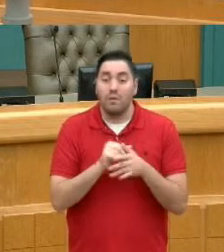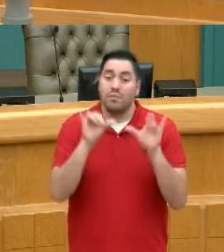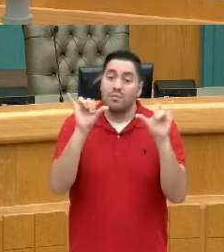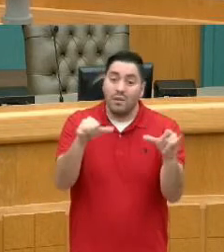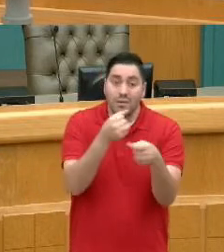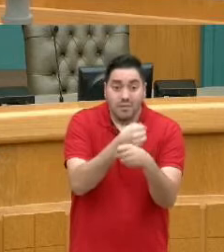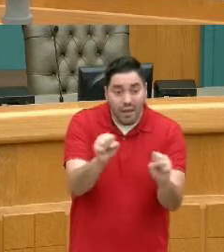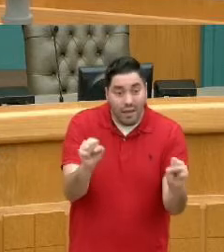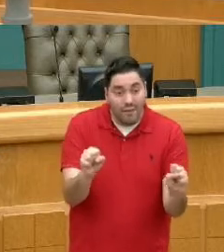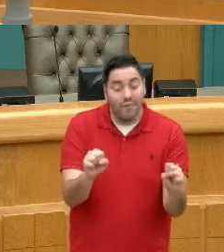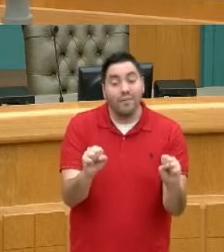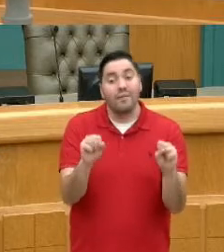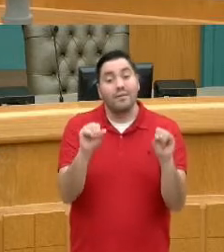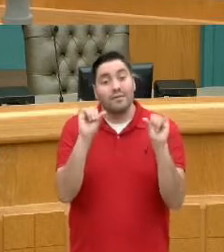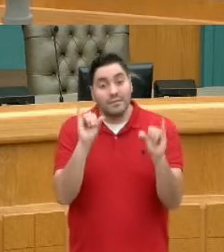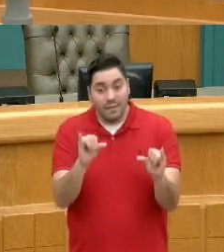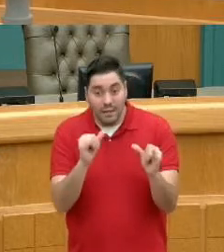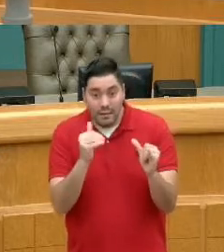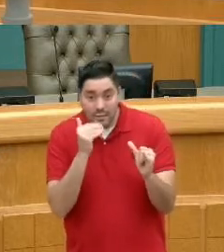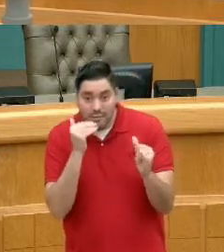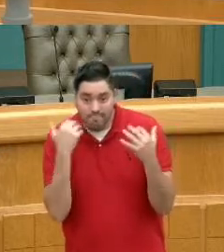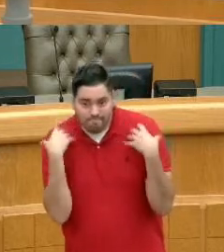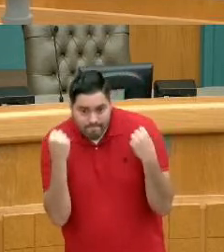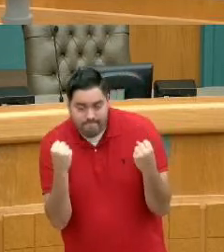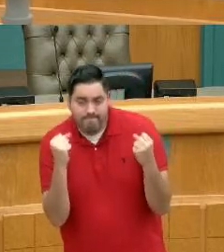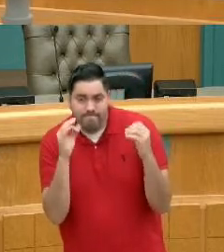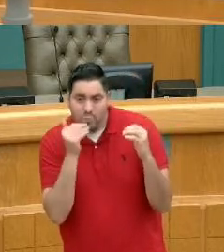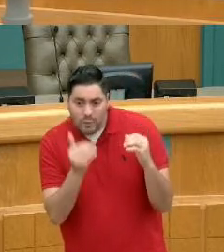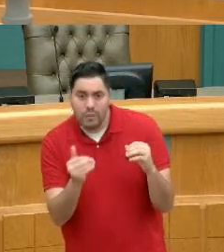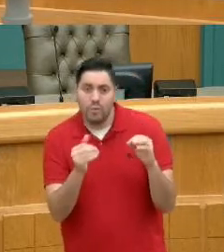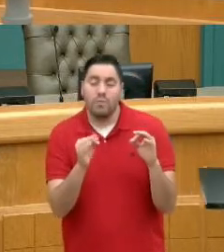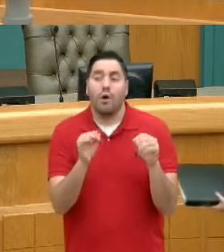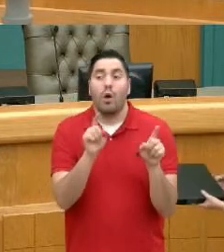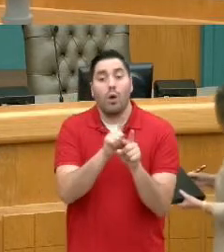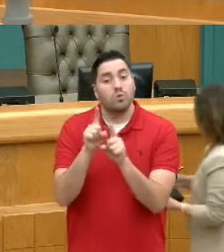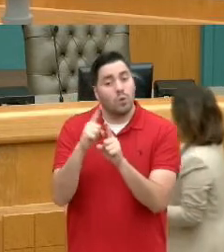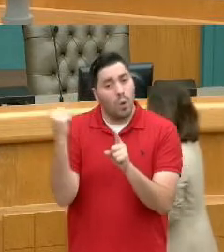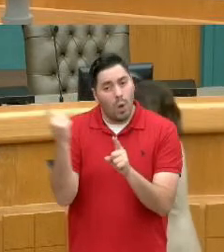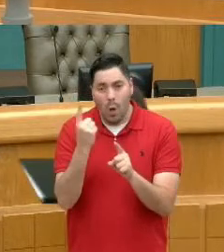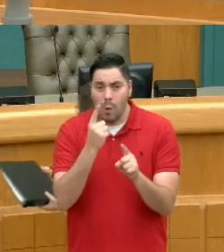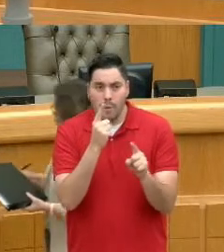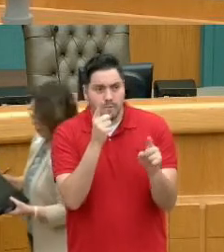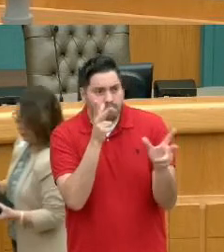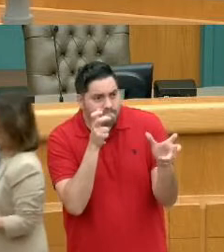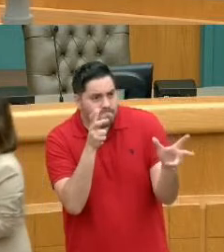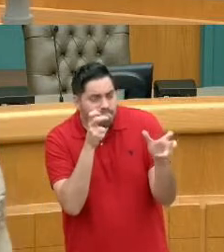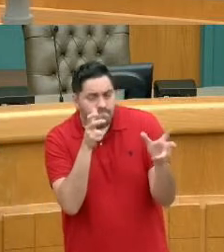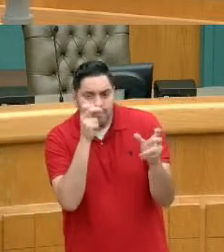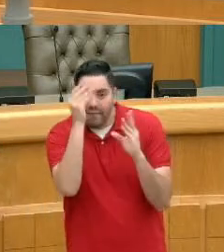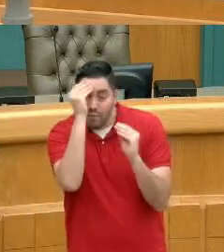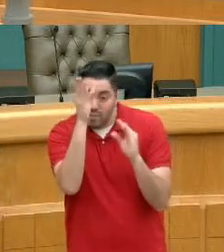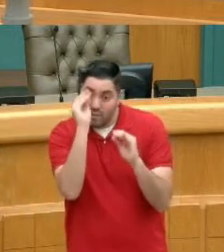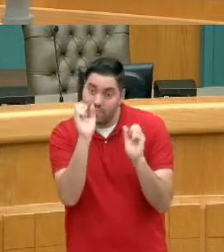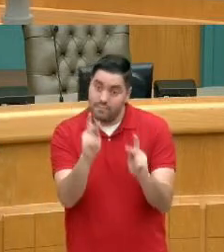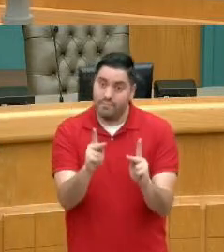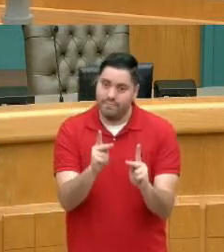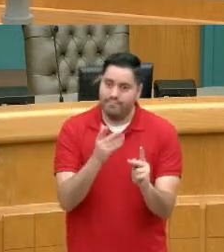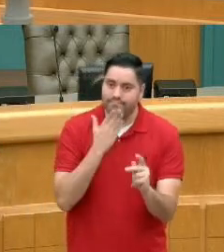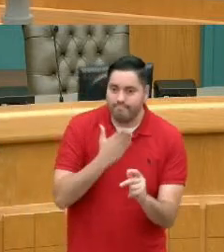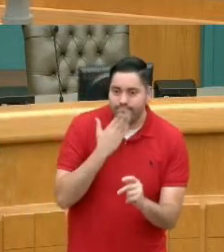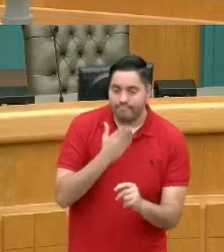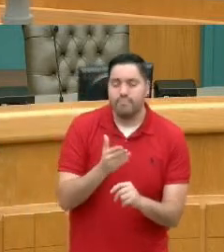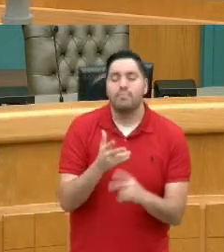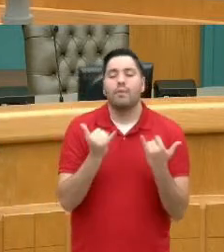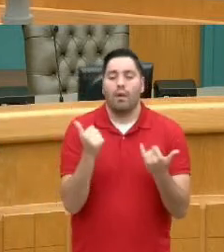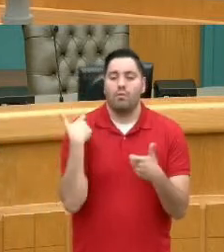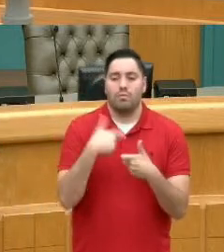as always, stay informed. Thank you. En resumen, continuamos realizando la toma de especímenes en asilos de ancianos en todo el condado de Nueces